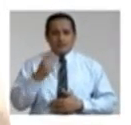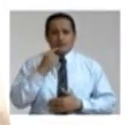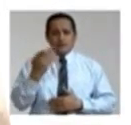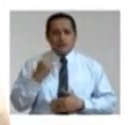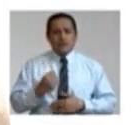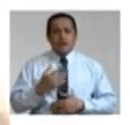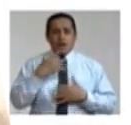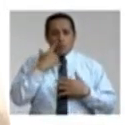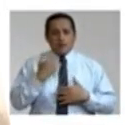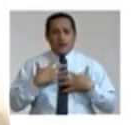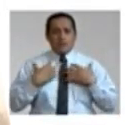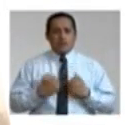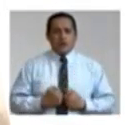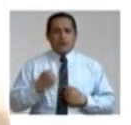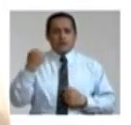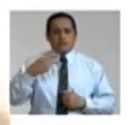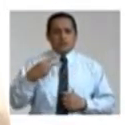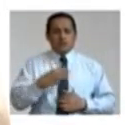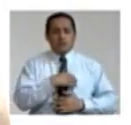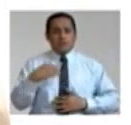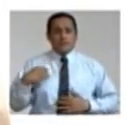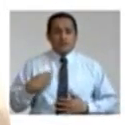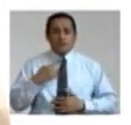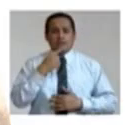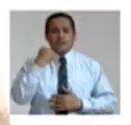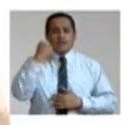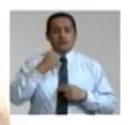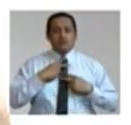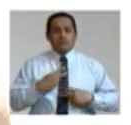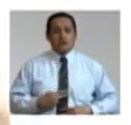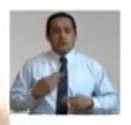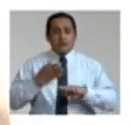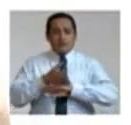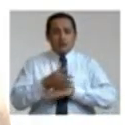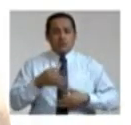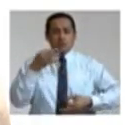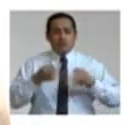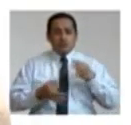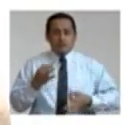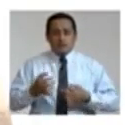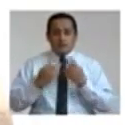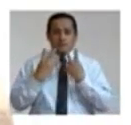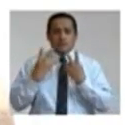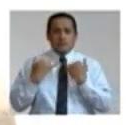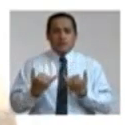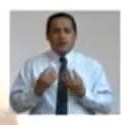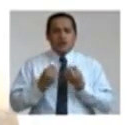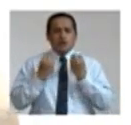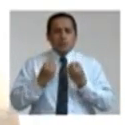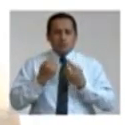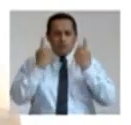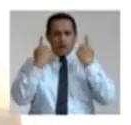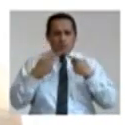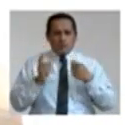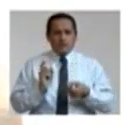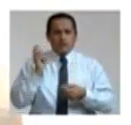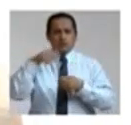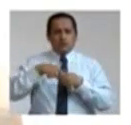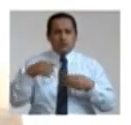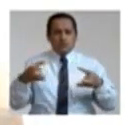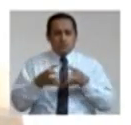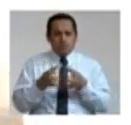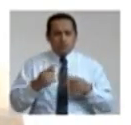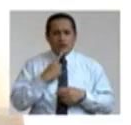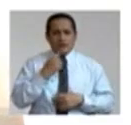la participación del doctor Ávila, quien es viceministro de Derechos Humanos y Acceso a la Justicia, que nos ha hecho ver cómo mediante esta sentencia se ha